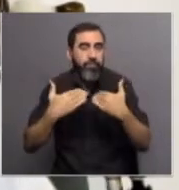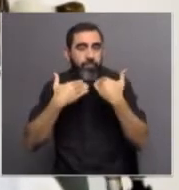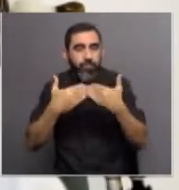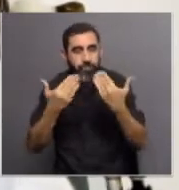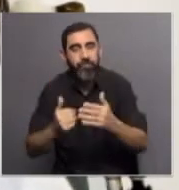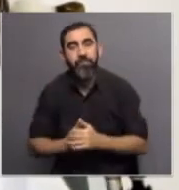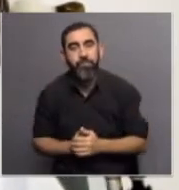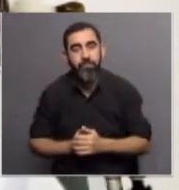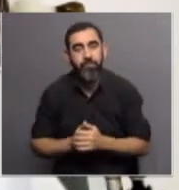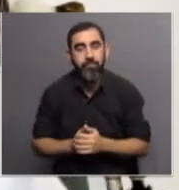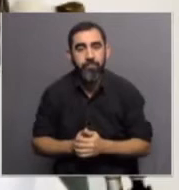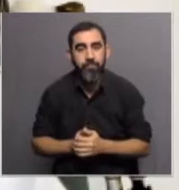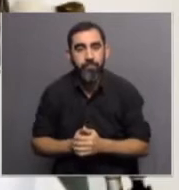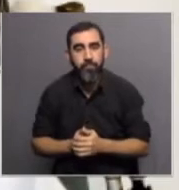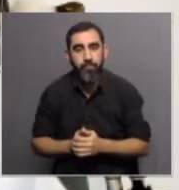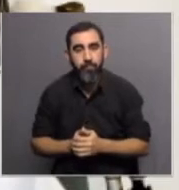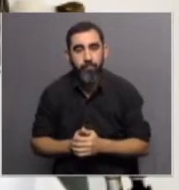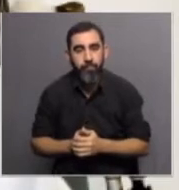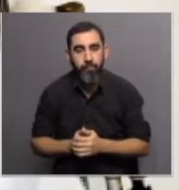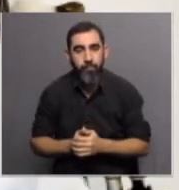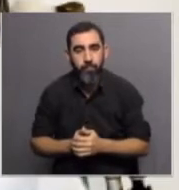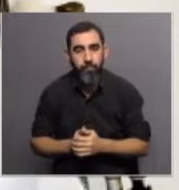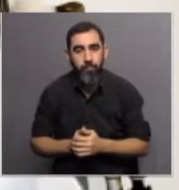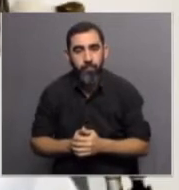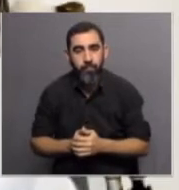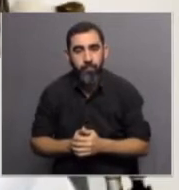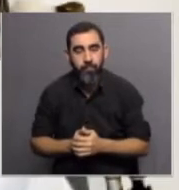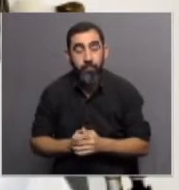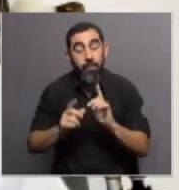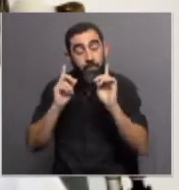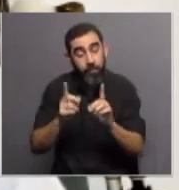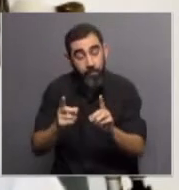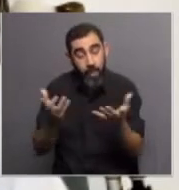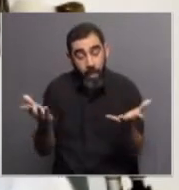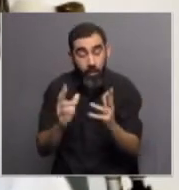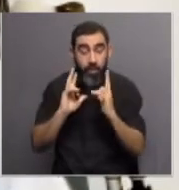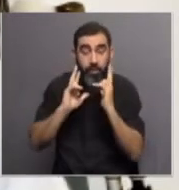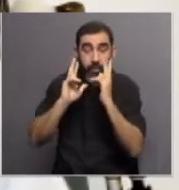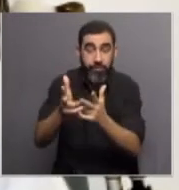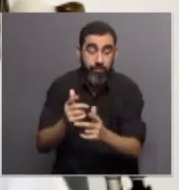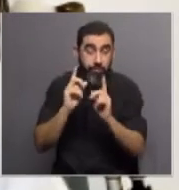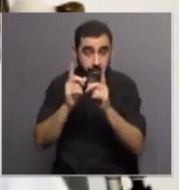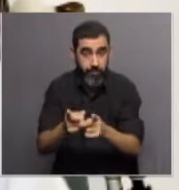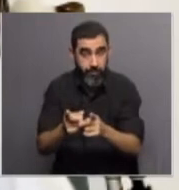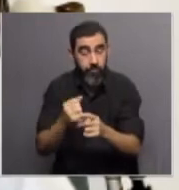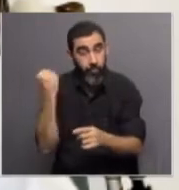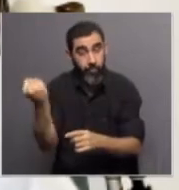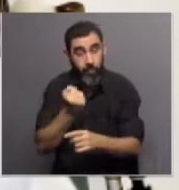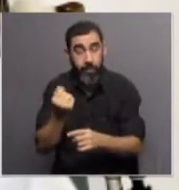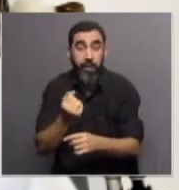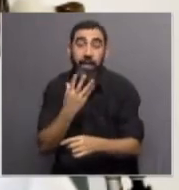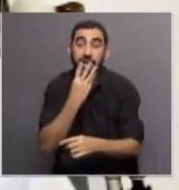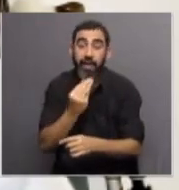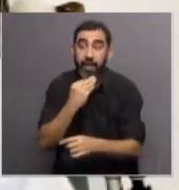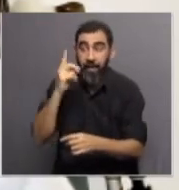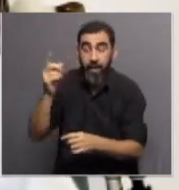tener algunas otras actividades que pueden ser de riesgo. Vale la pena quizás ahora decir que en Israel, por